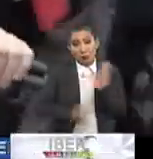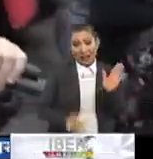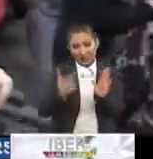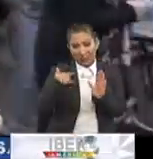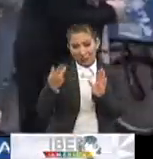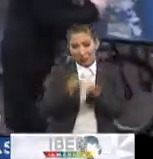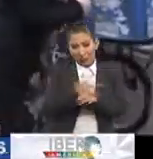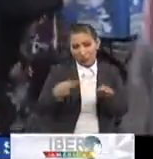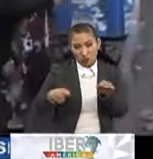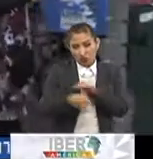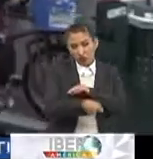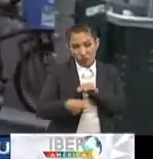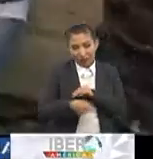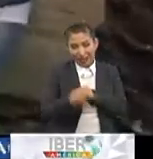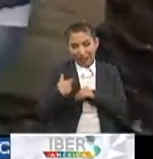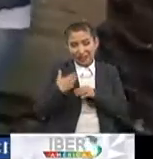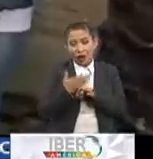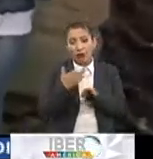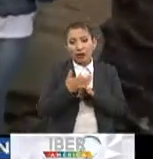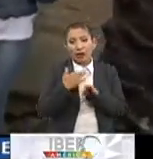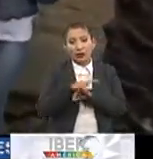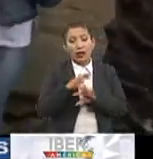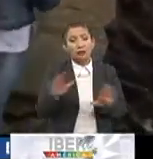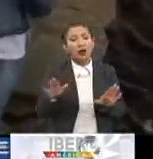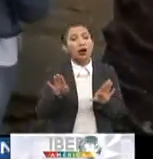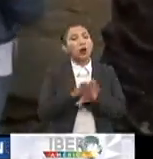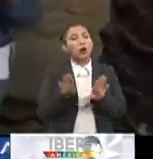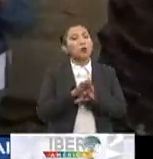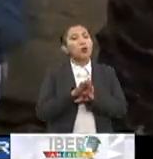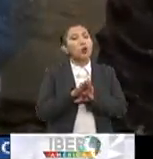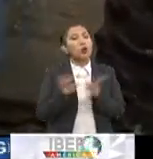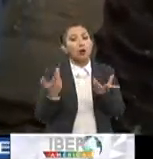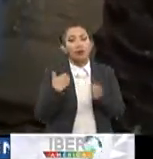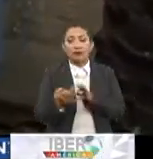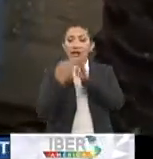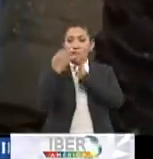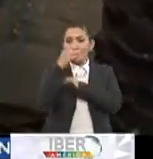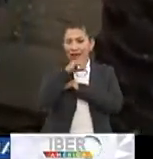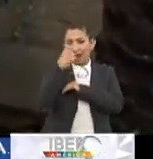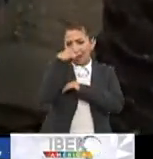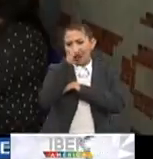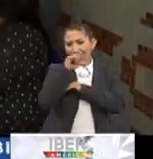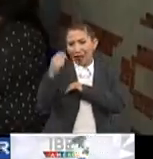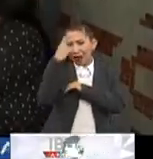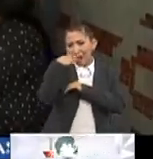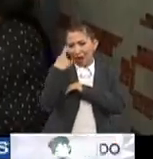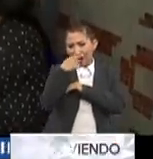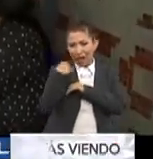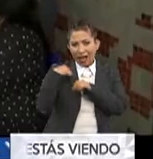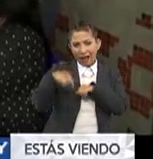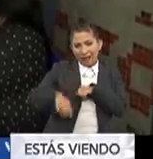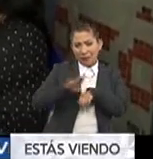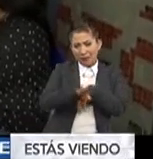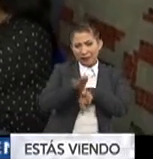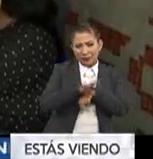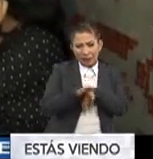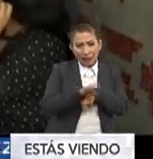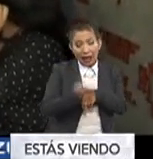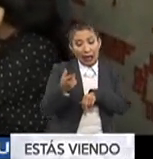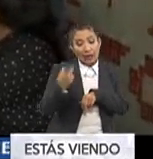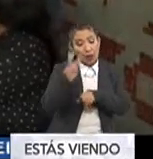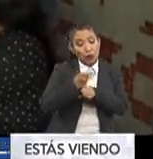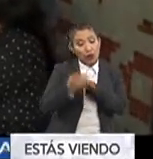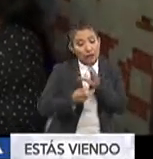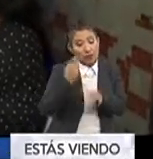y que ahora tendrá que disputar pues de alguna forma cara a cara, ¿no? O ojo a ojo, como se dice aquí en Brasil, esa